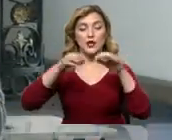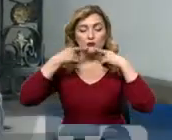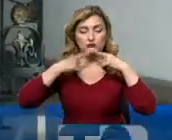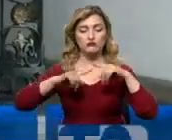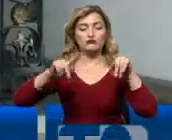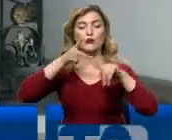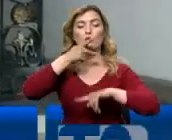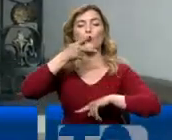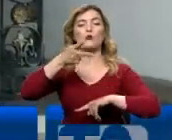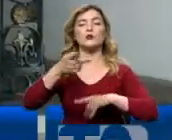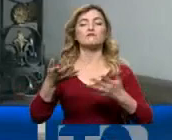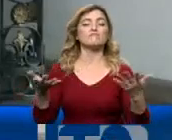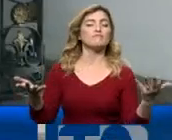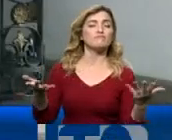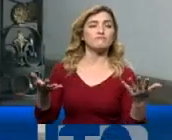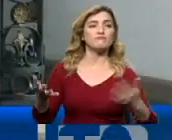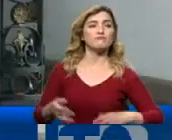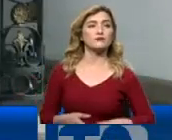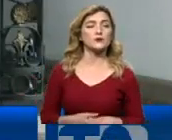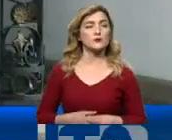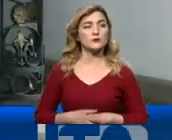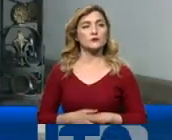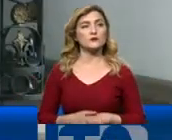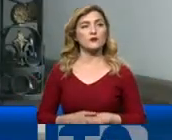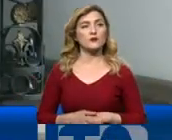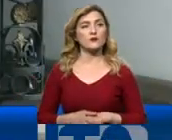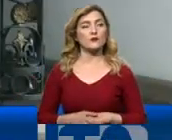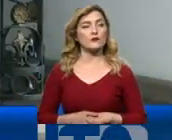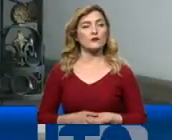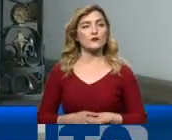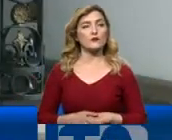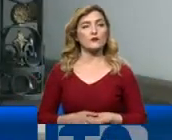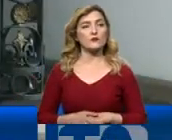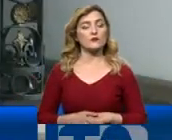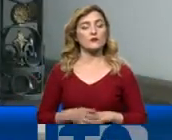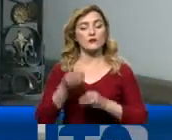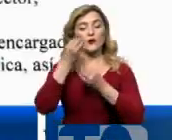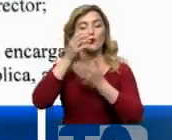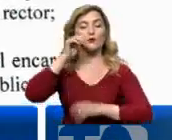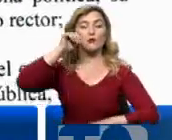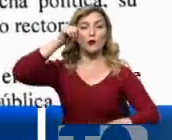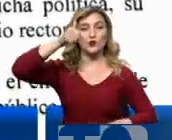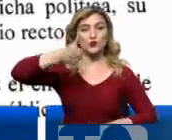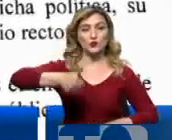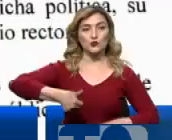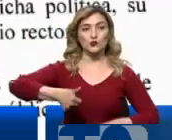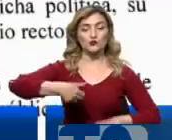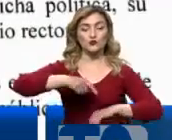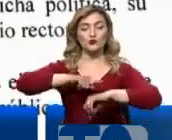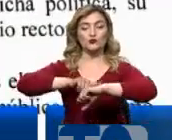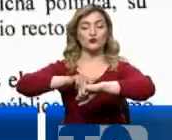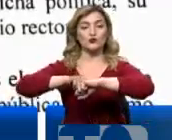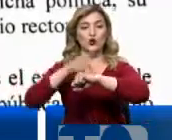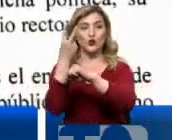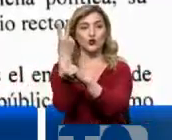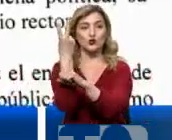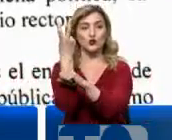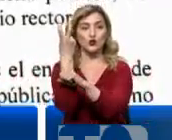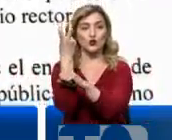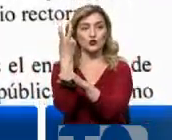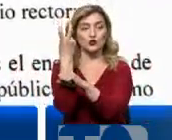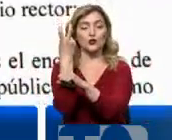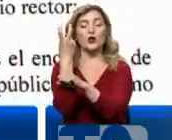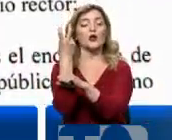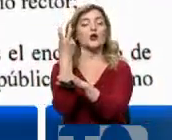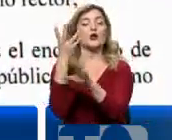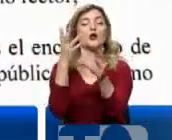oficial en donde precisamente se informa sobre que el día de mañana a las 0 horas entrará en vigencia